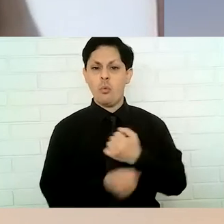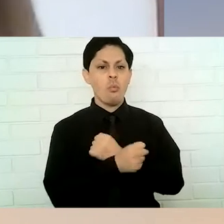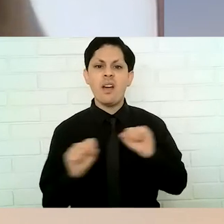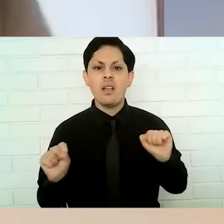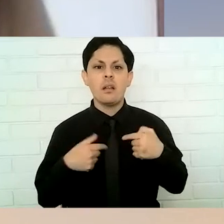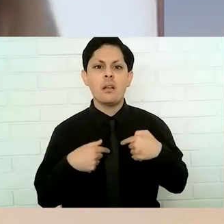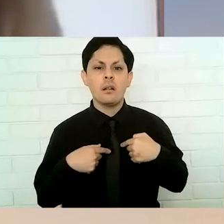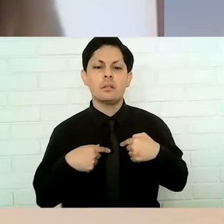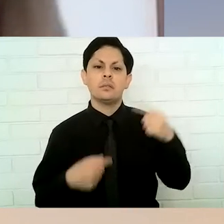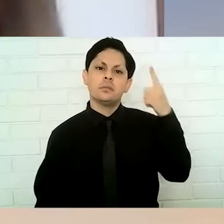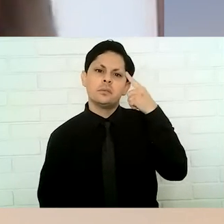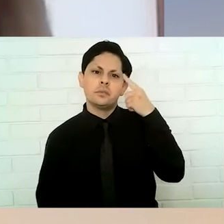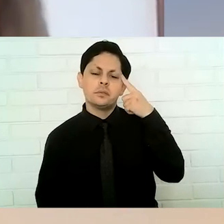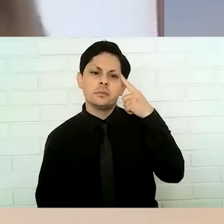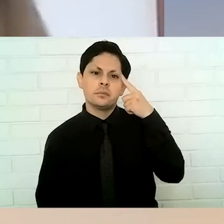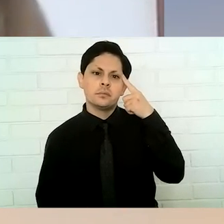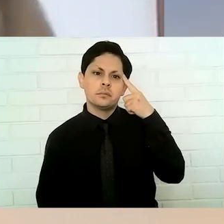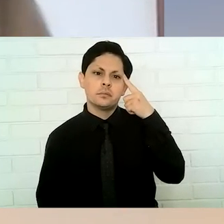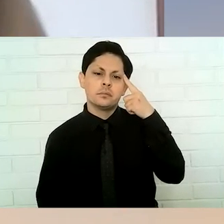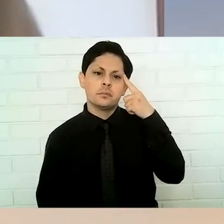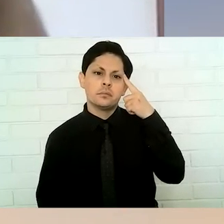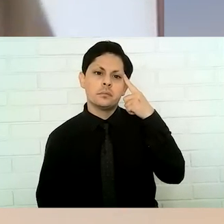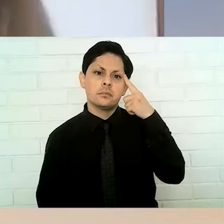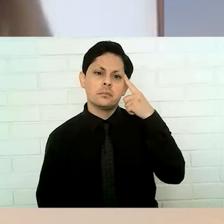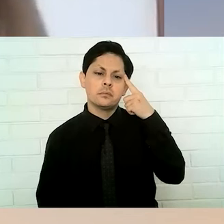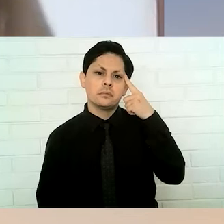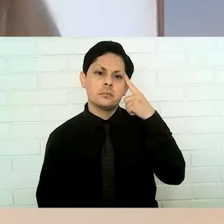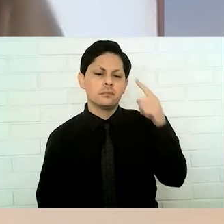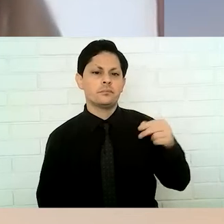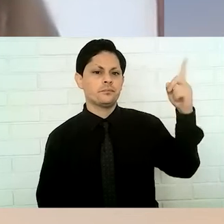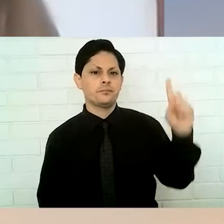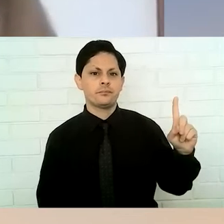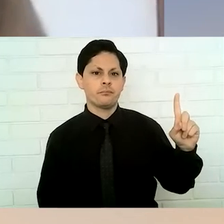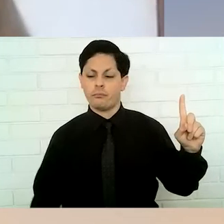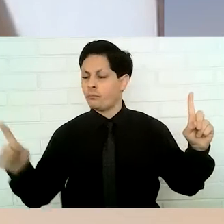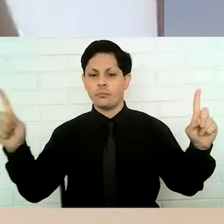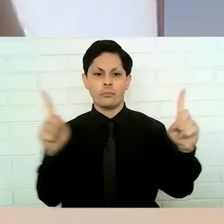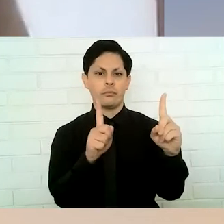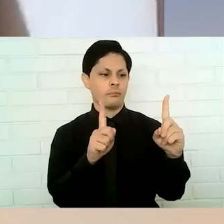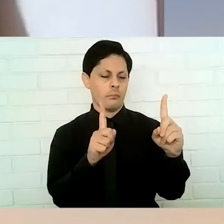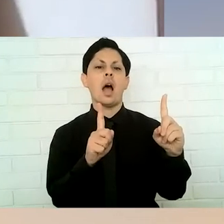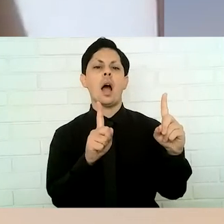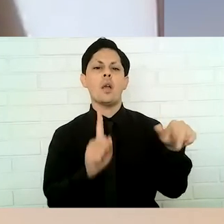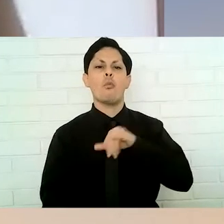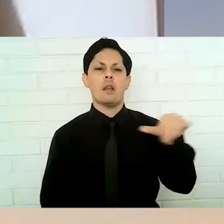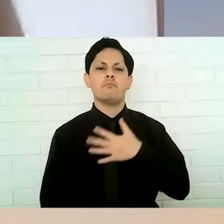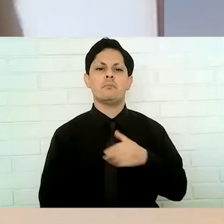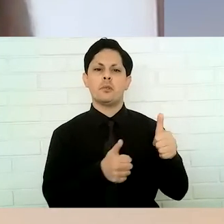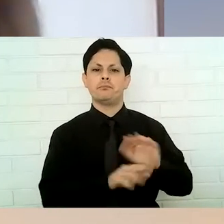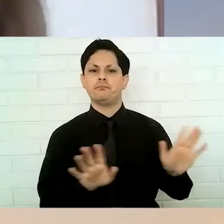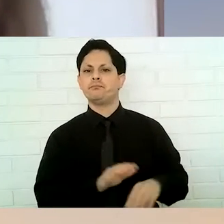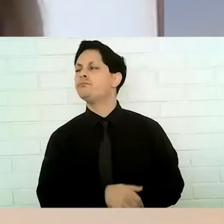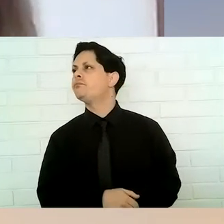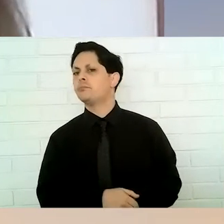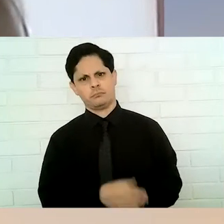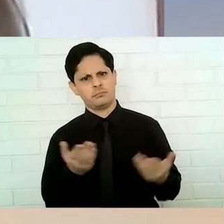no puede pensar que solo es bueno aquello que se parece a lo que uno trae.